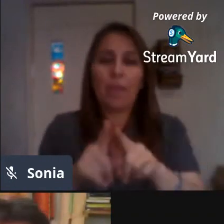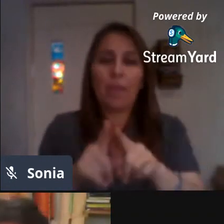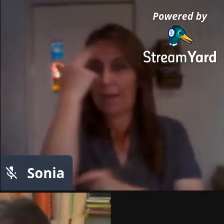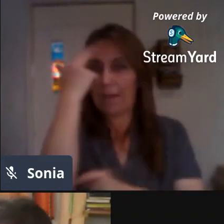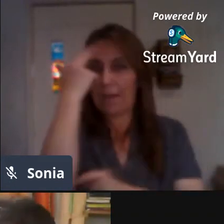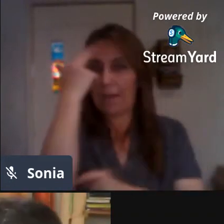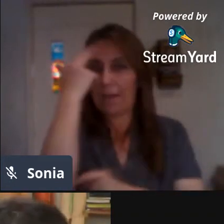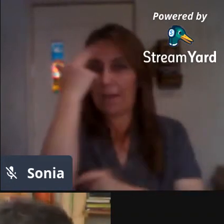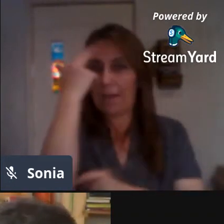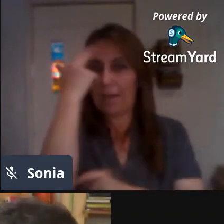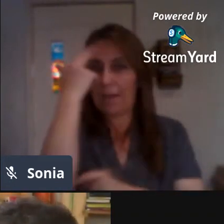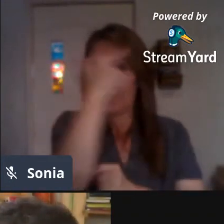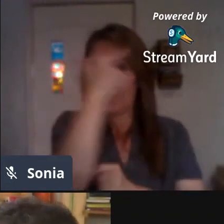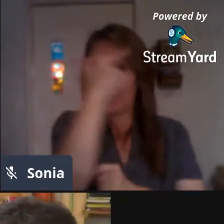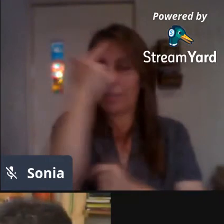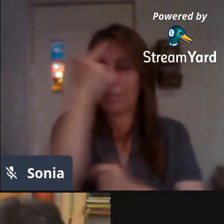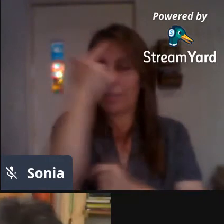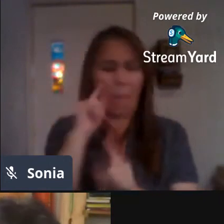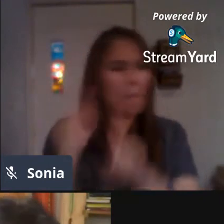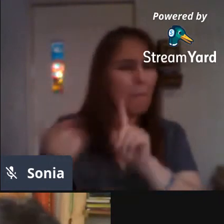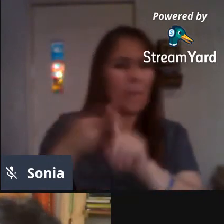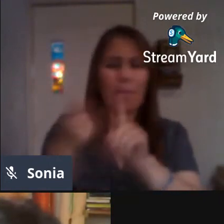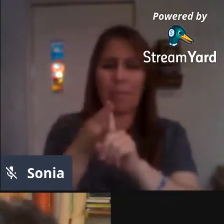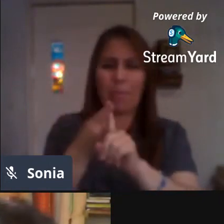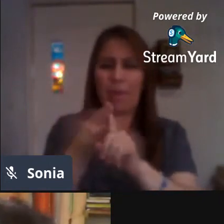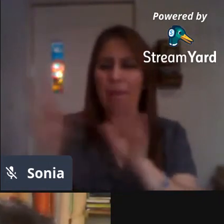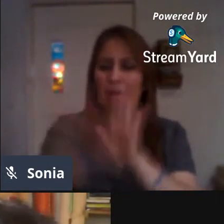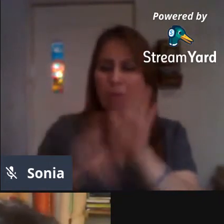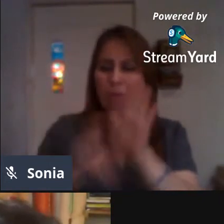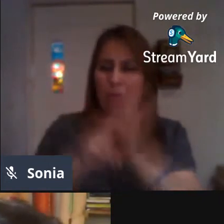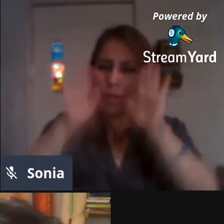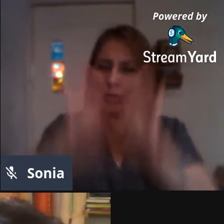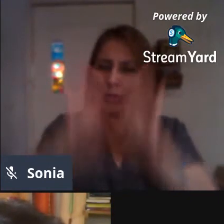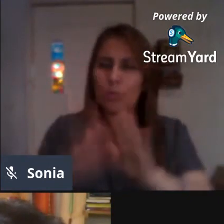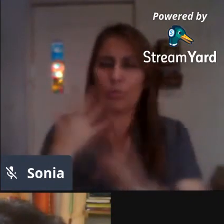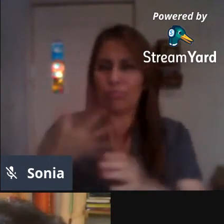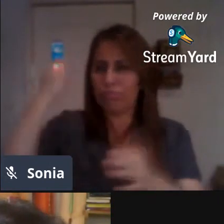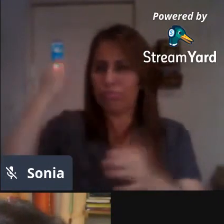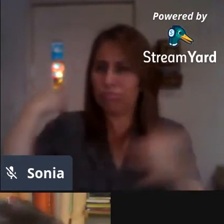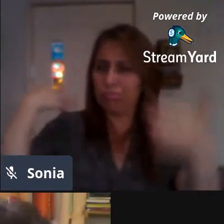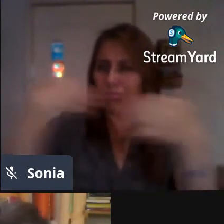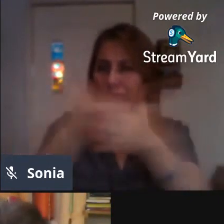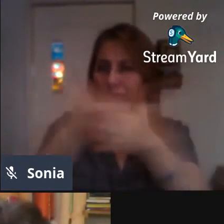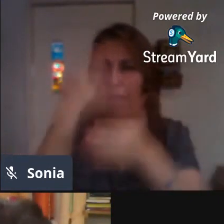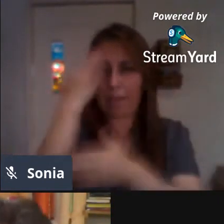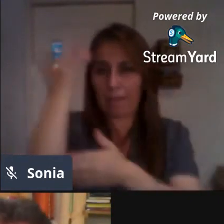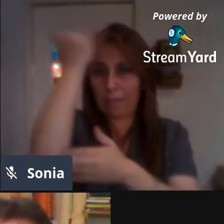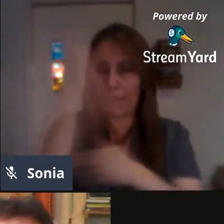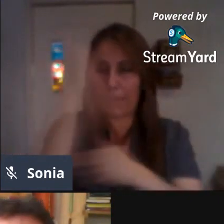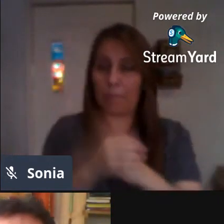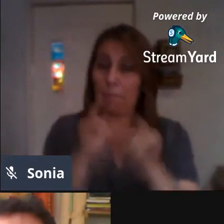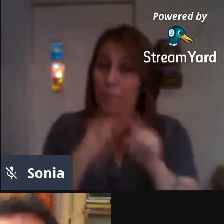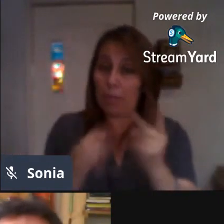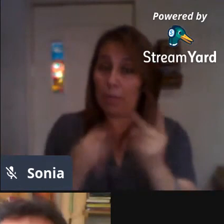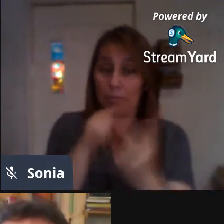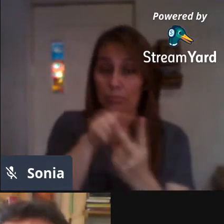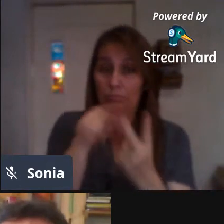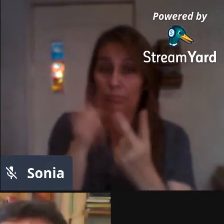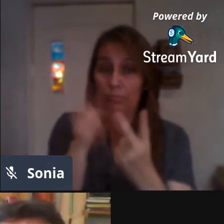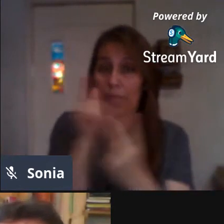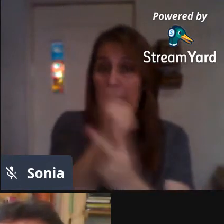literatura pero estos dos libros en particular me inquieta coincidieron mucho